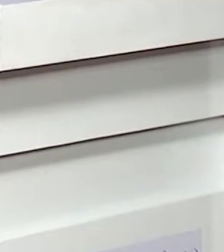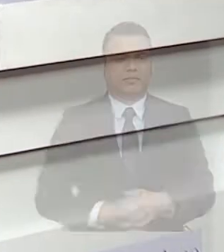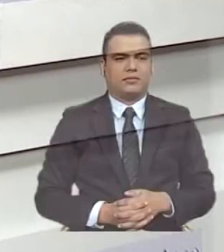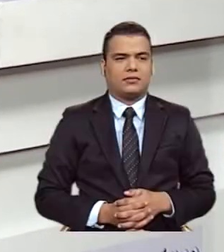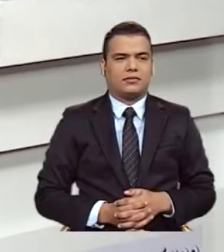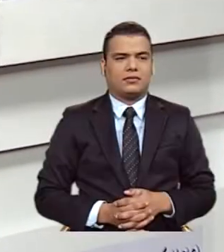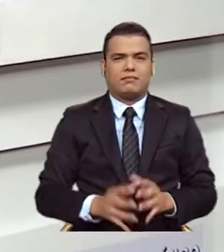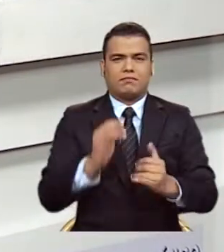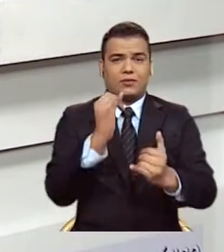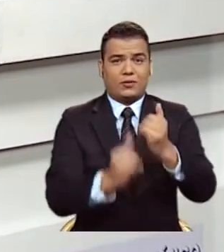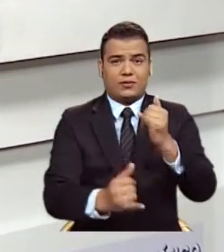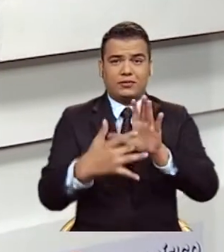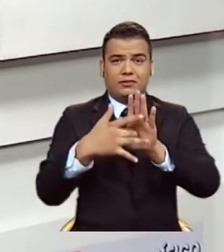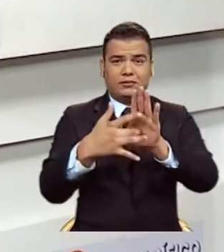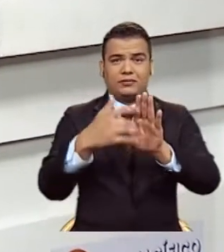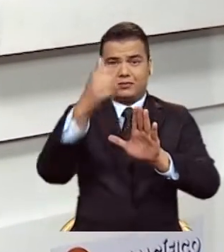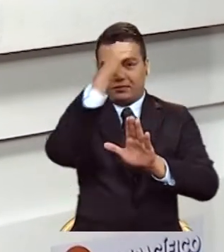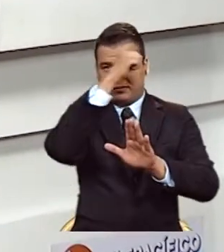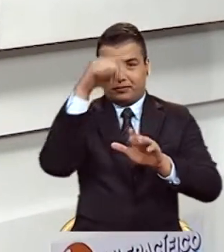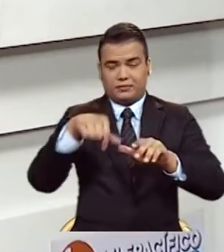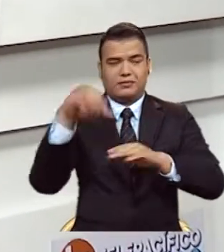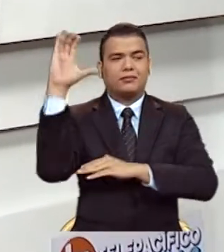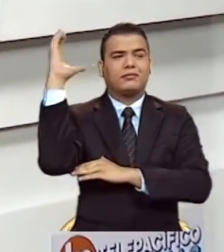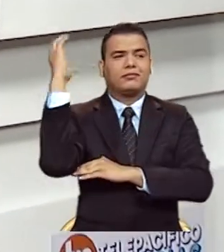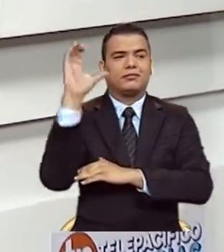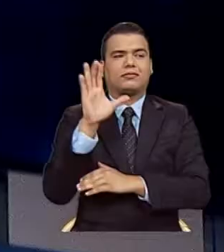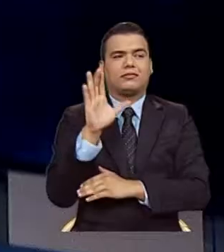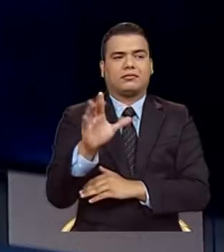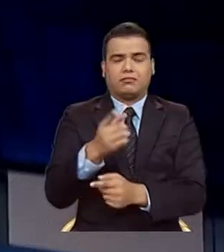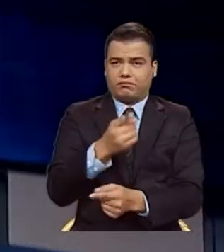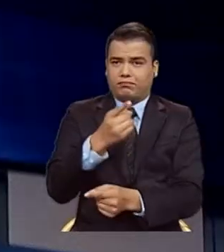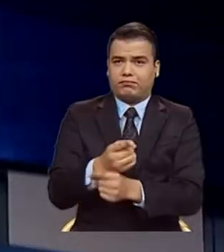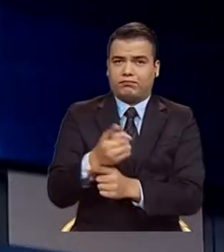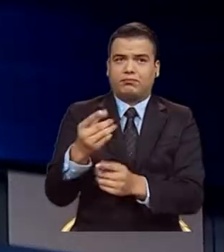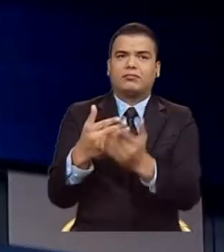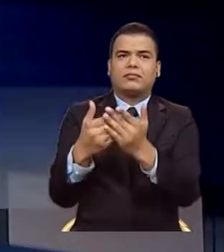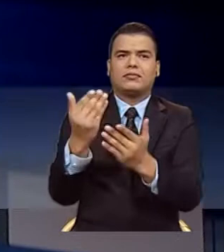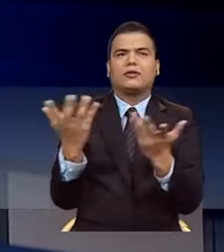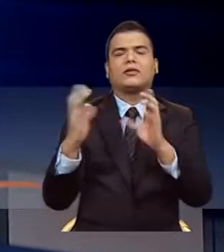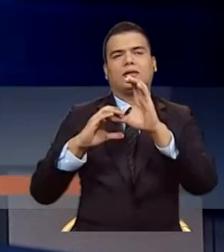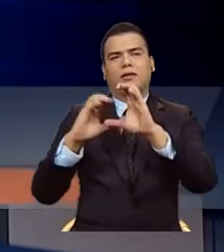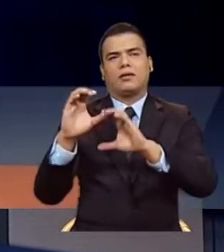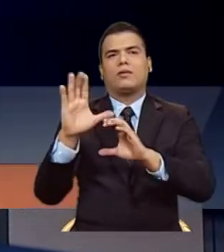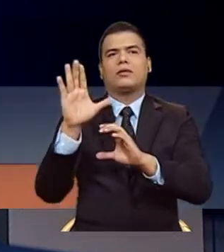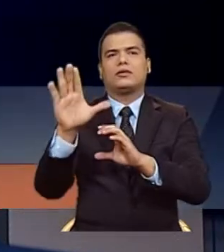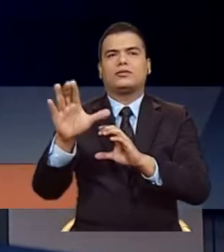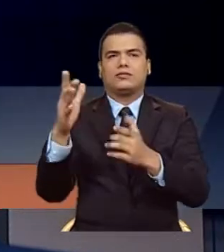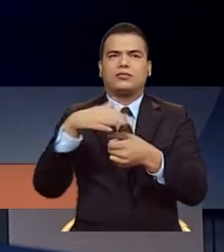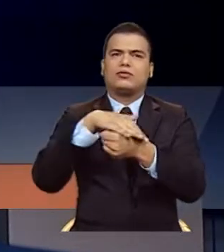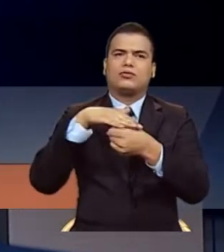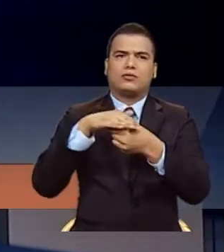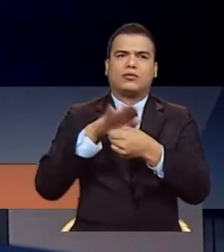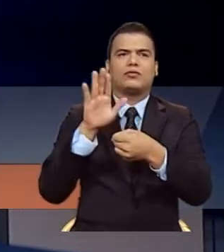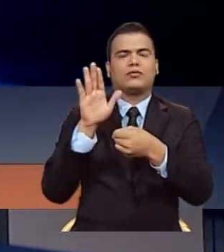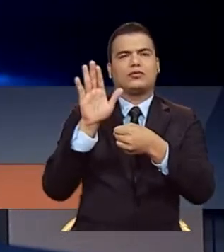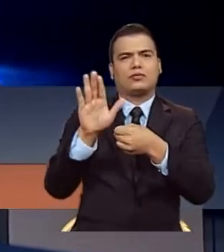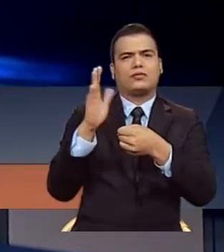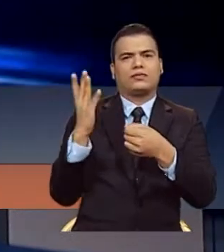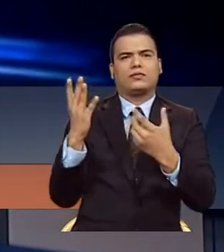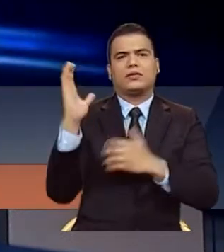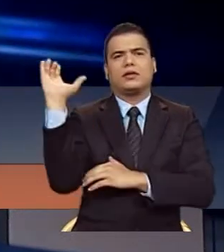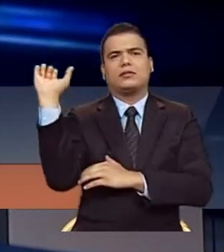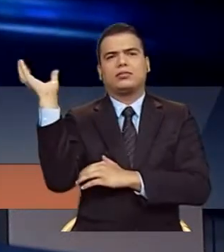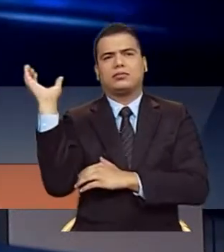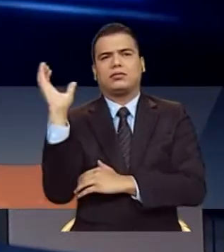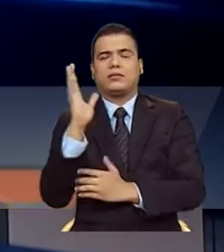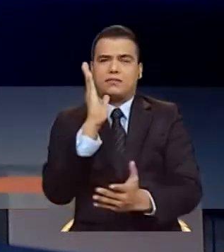emisión de este Domingo de Madre en territorio colombiano. Así es. Iniciamos en el Cauca, donde en hechos distintos dos ambulancias fueron protagonistas